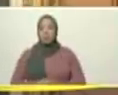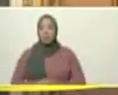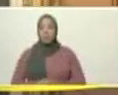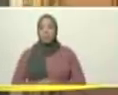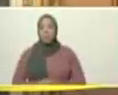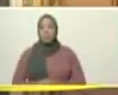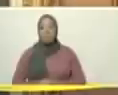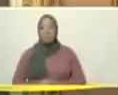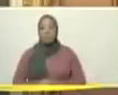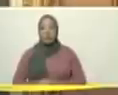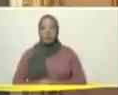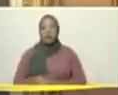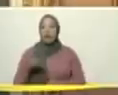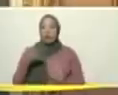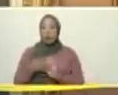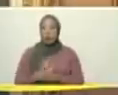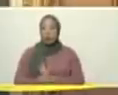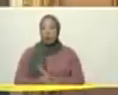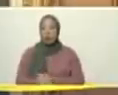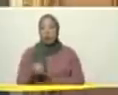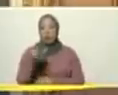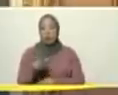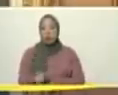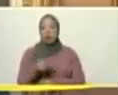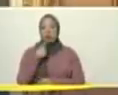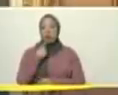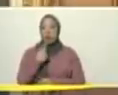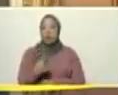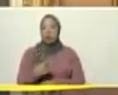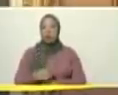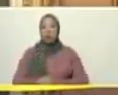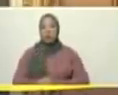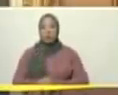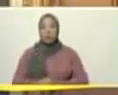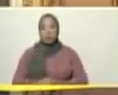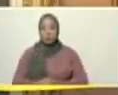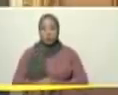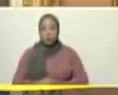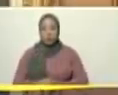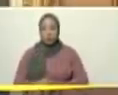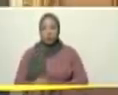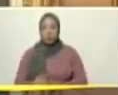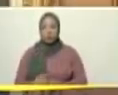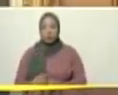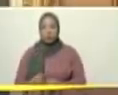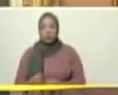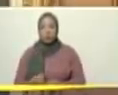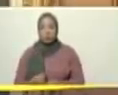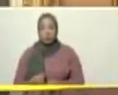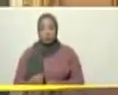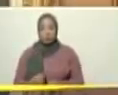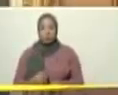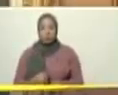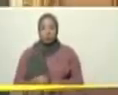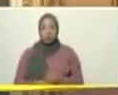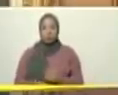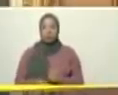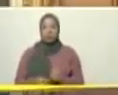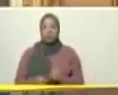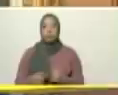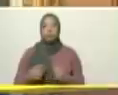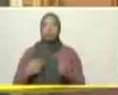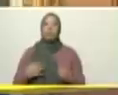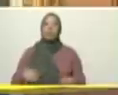Y en ese marco le dije a Jorge, Jorge, deja esa